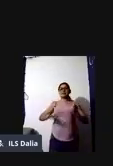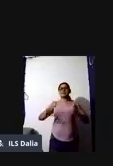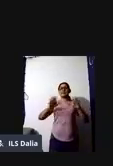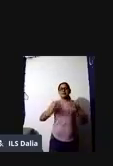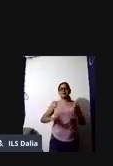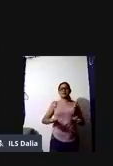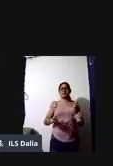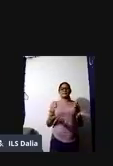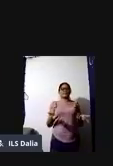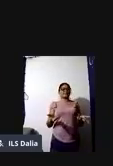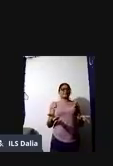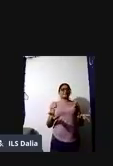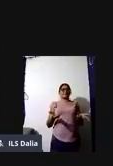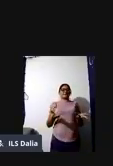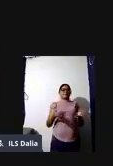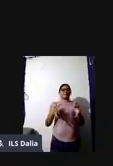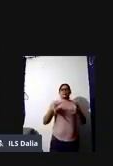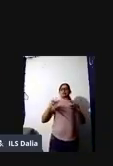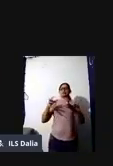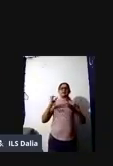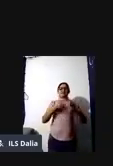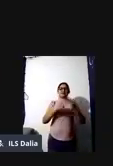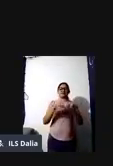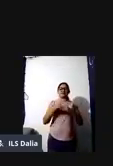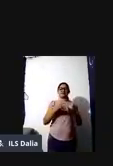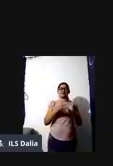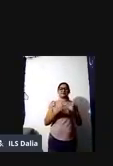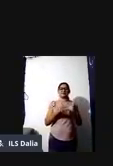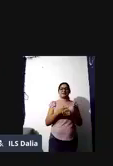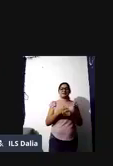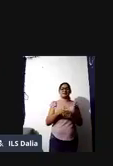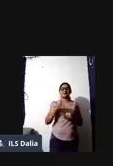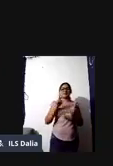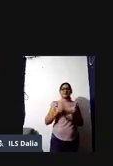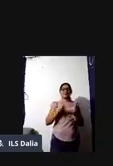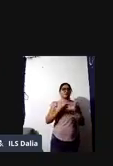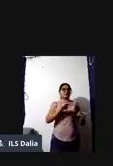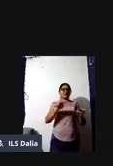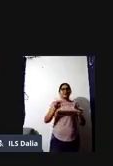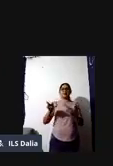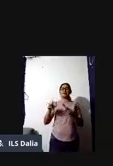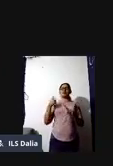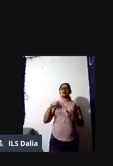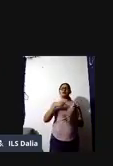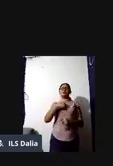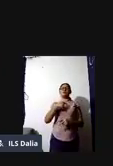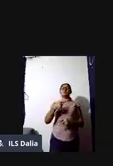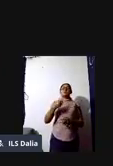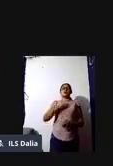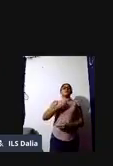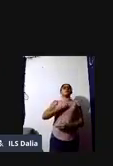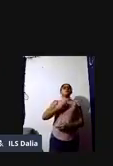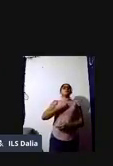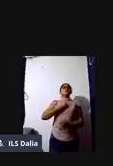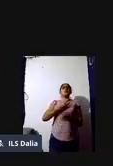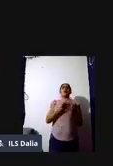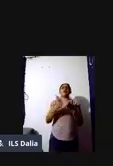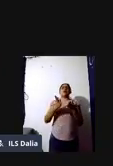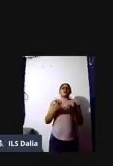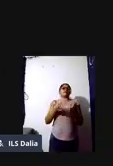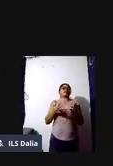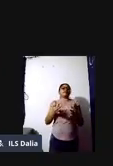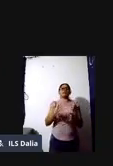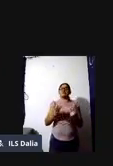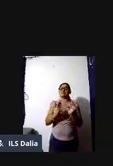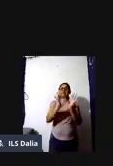¿verdad?, a aligerar las cargas, pero nos vimos humanas y humanos, ¿no? Donde yo no era una persona que